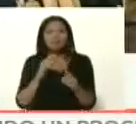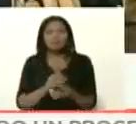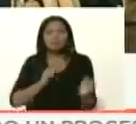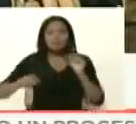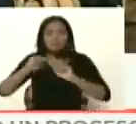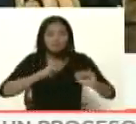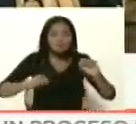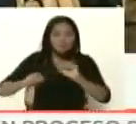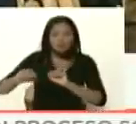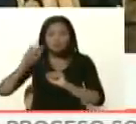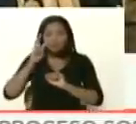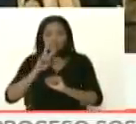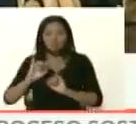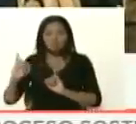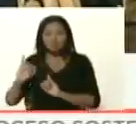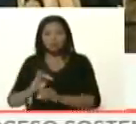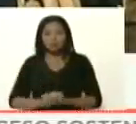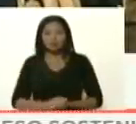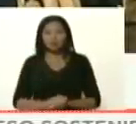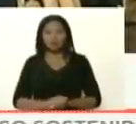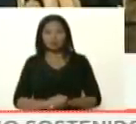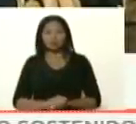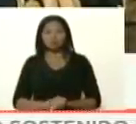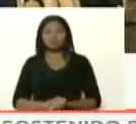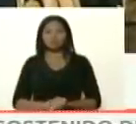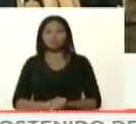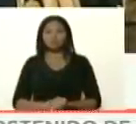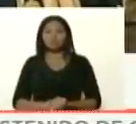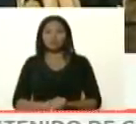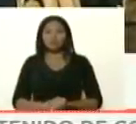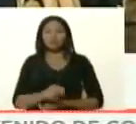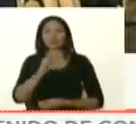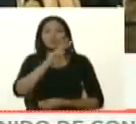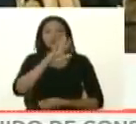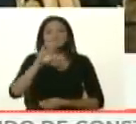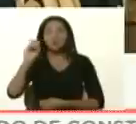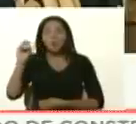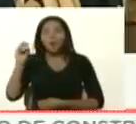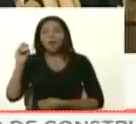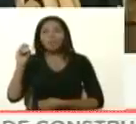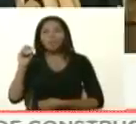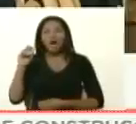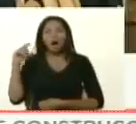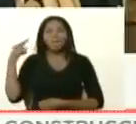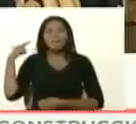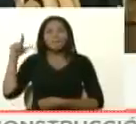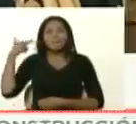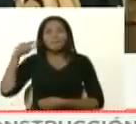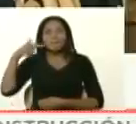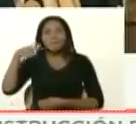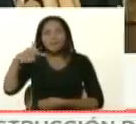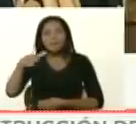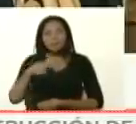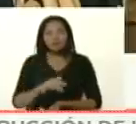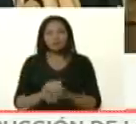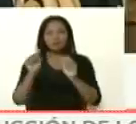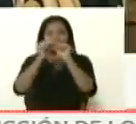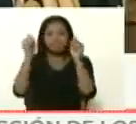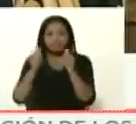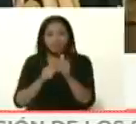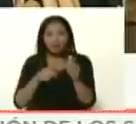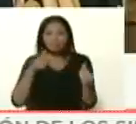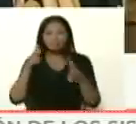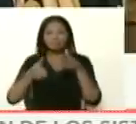despliegue de estas 250 unidades del sistema